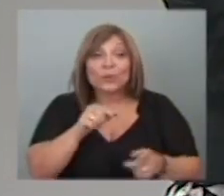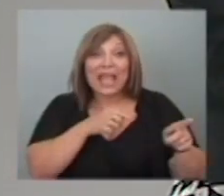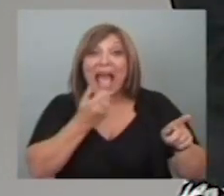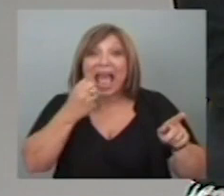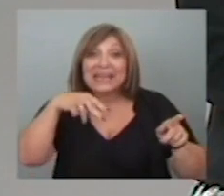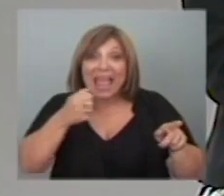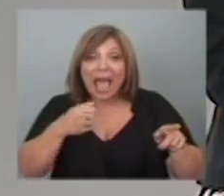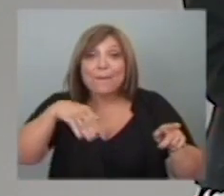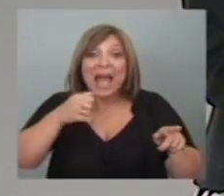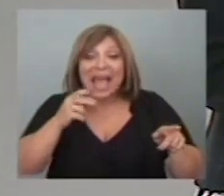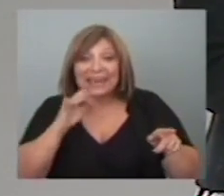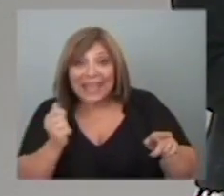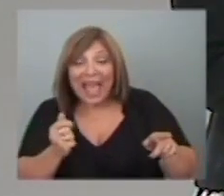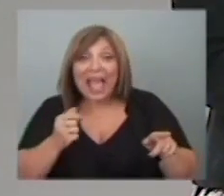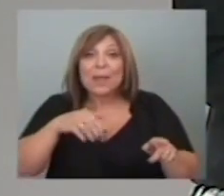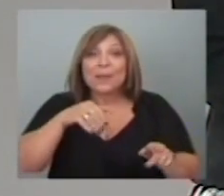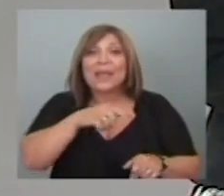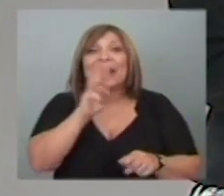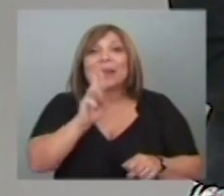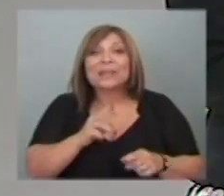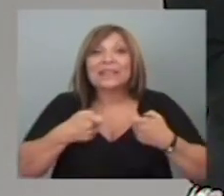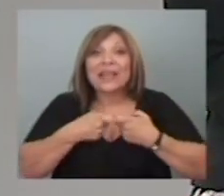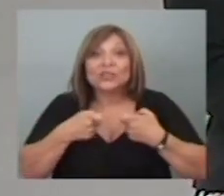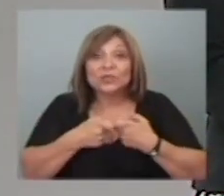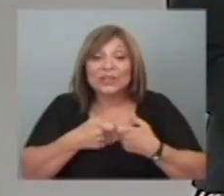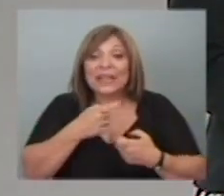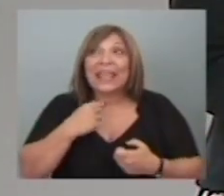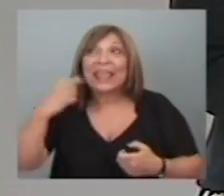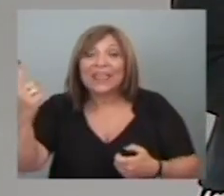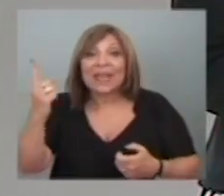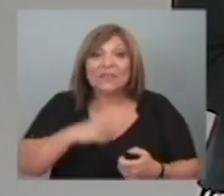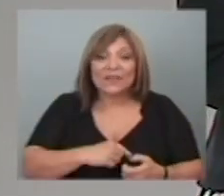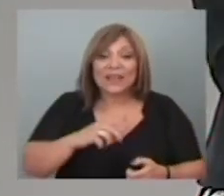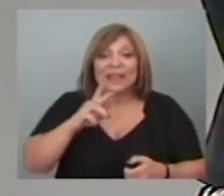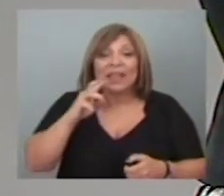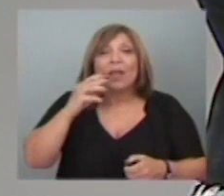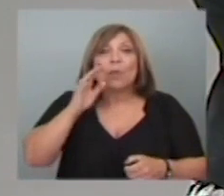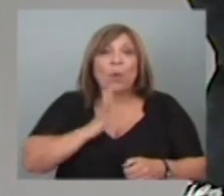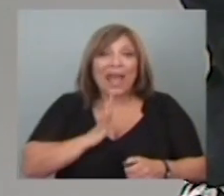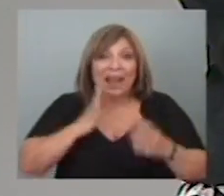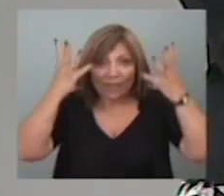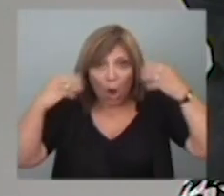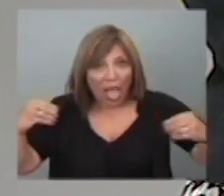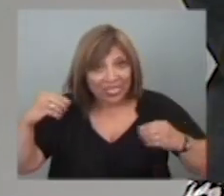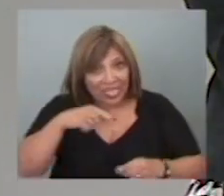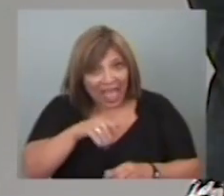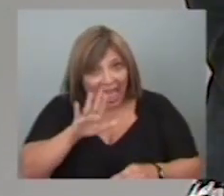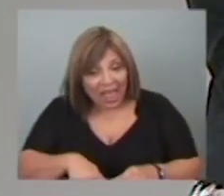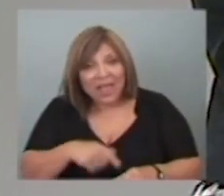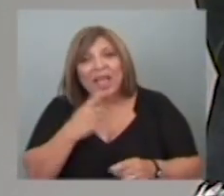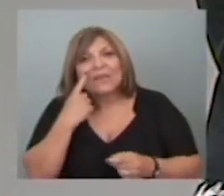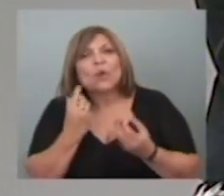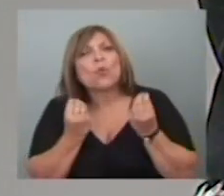Mizrahi, vamos a recibir a la representante de la ONG Idas y Vuelta, con Rinche Rodenberg. Vamos a estar hablando de cómo